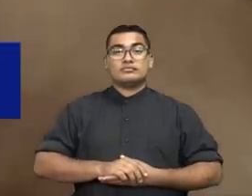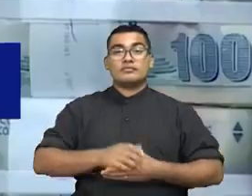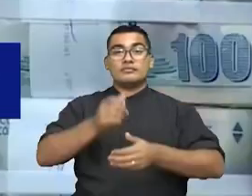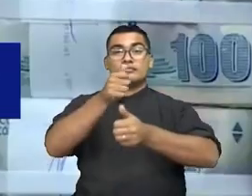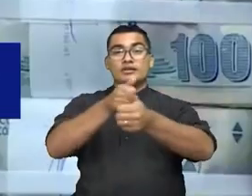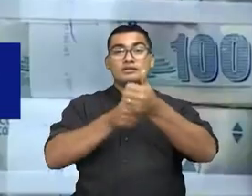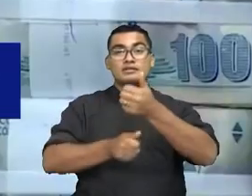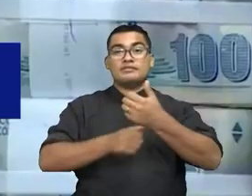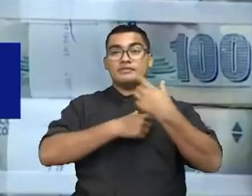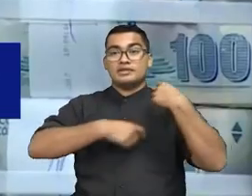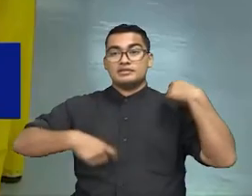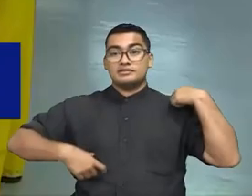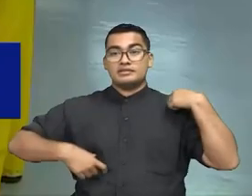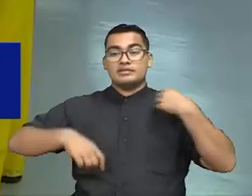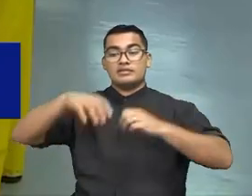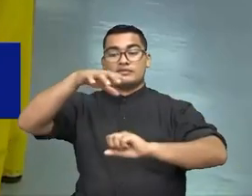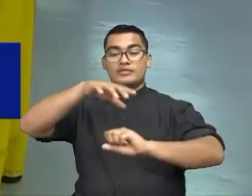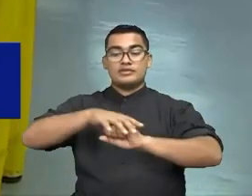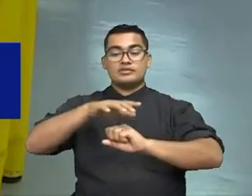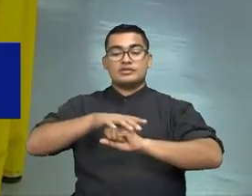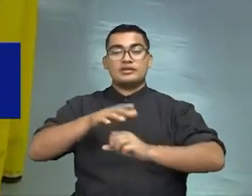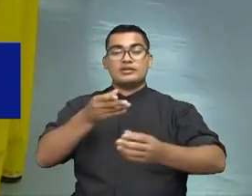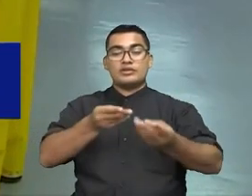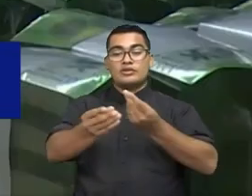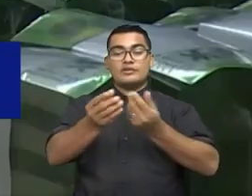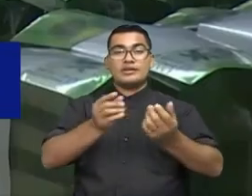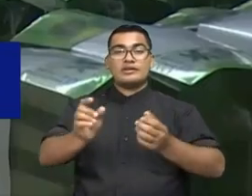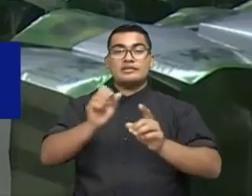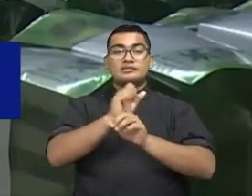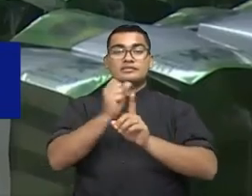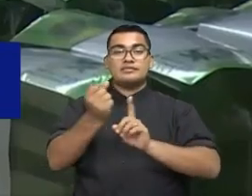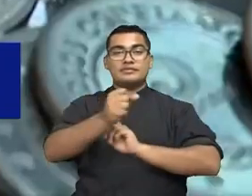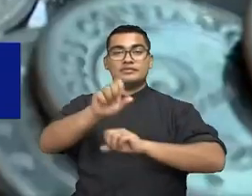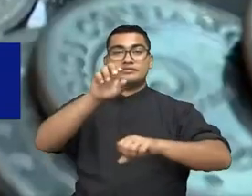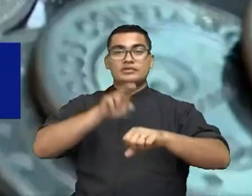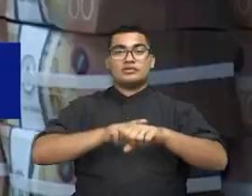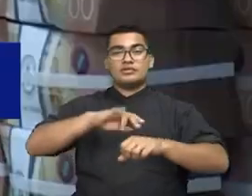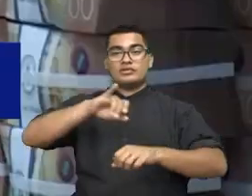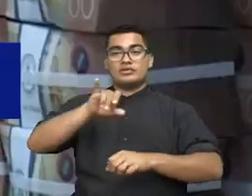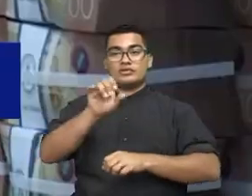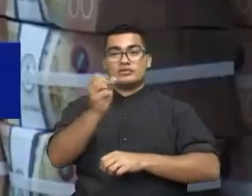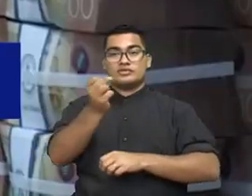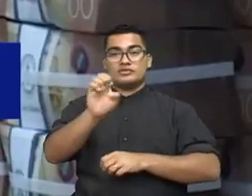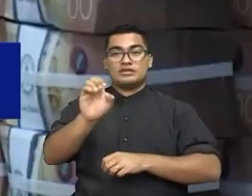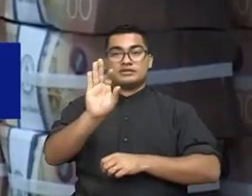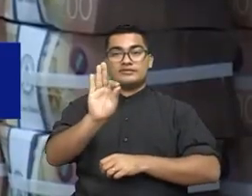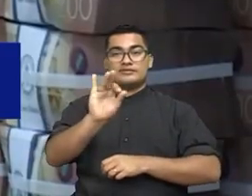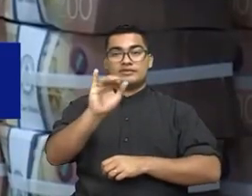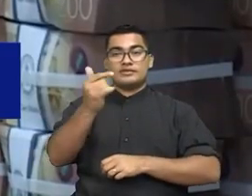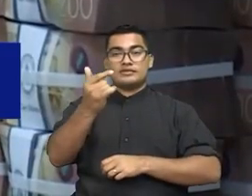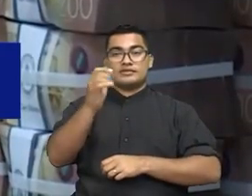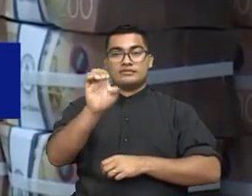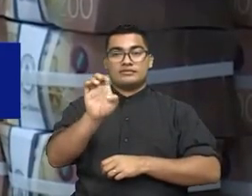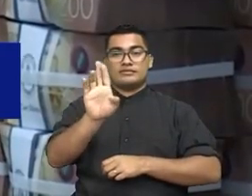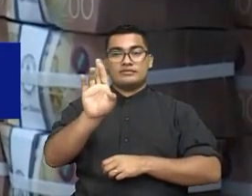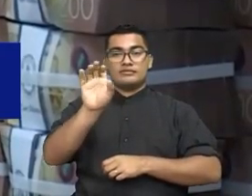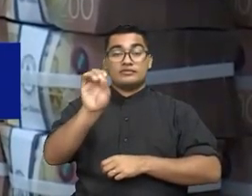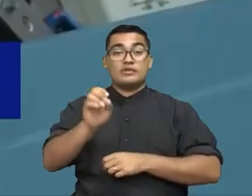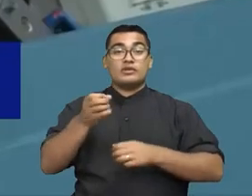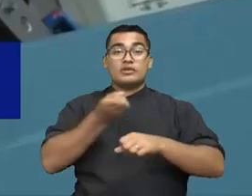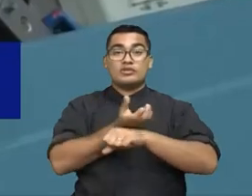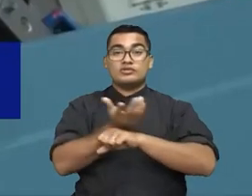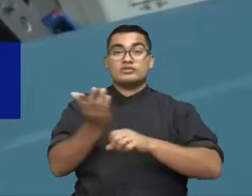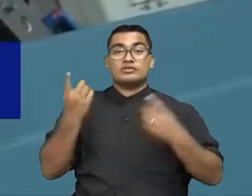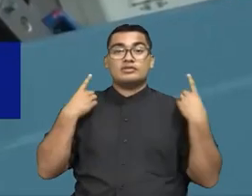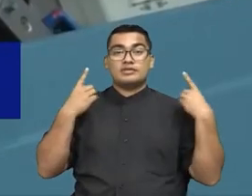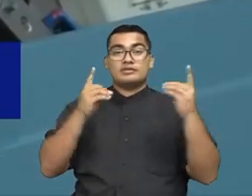Vicepresidente de la Comisión Económica de la Asamblea Nacional, diputado José Figueroa, asegura que la medida adoptada por el Consejo Directivo del